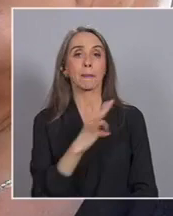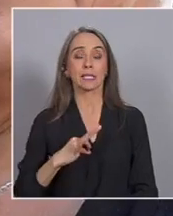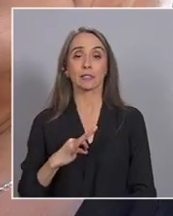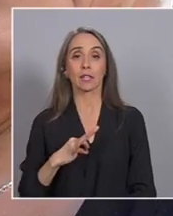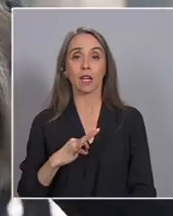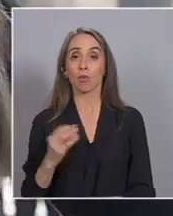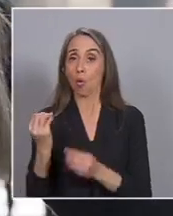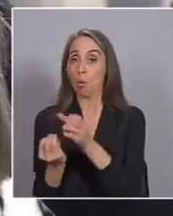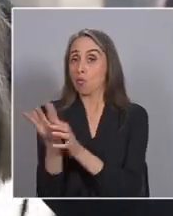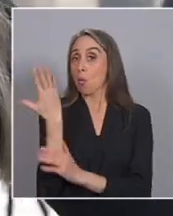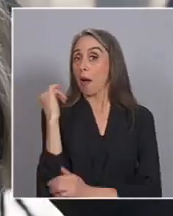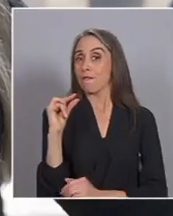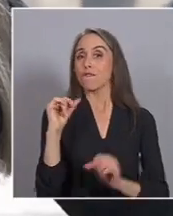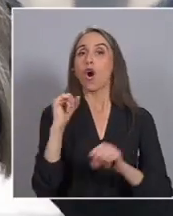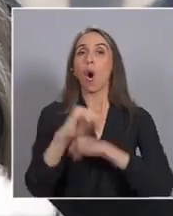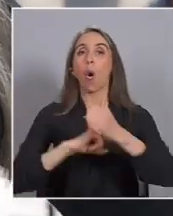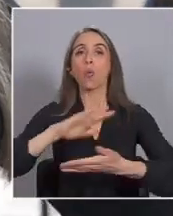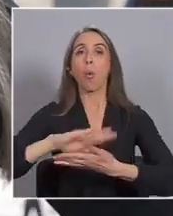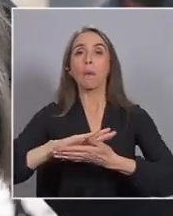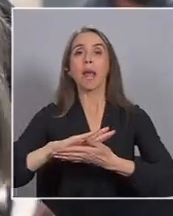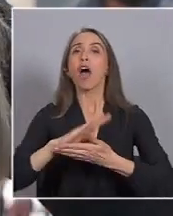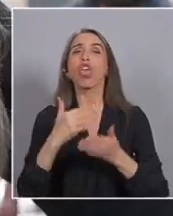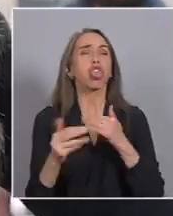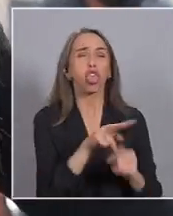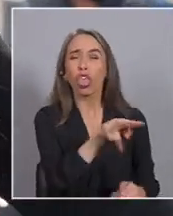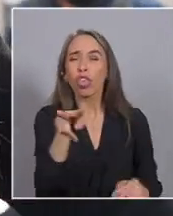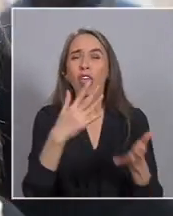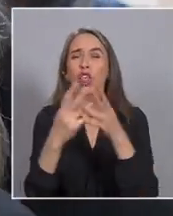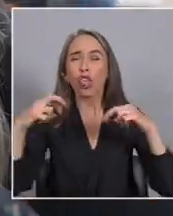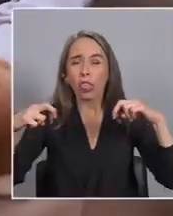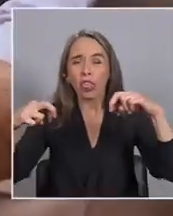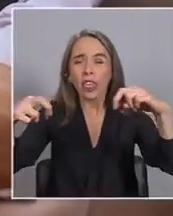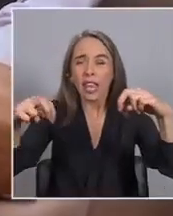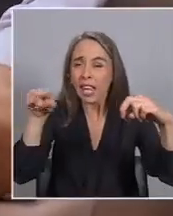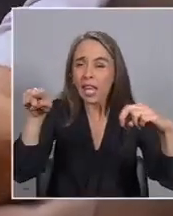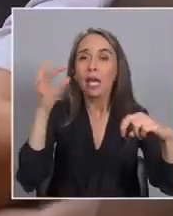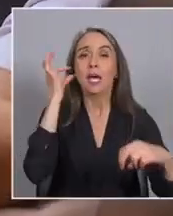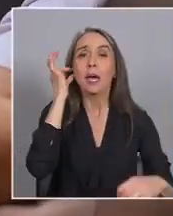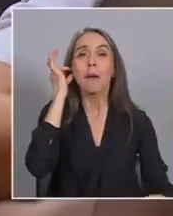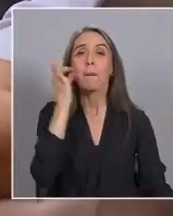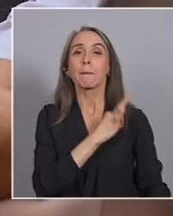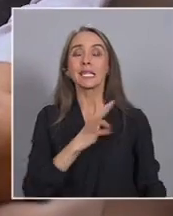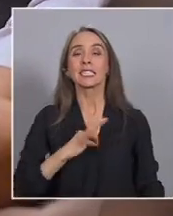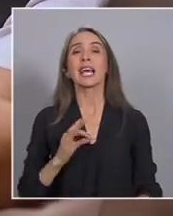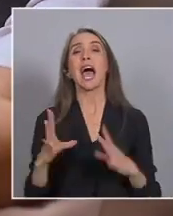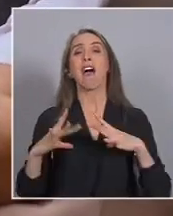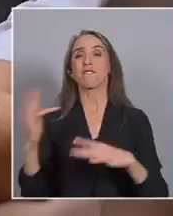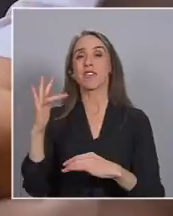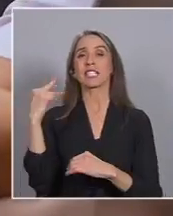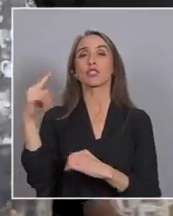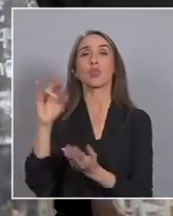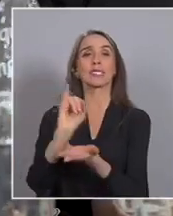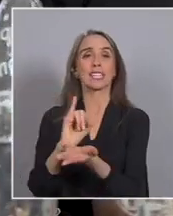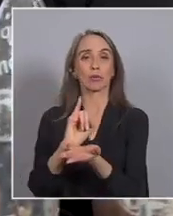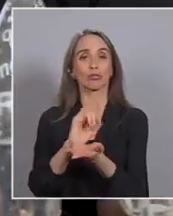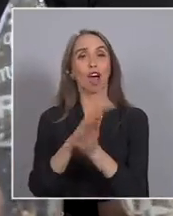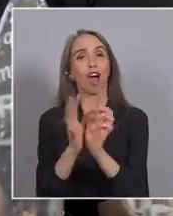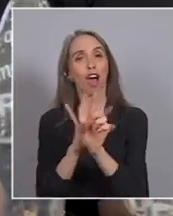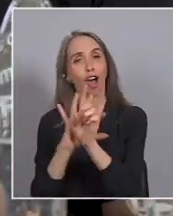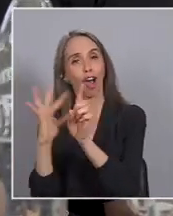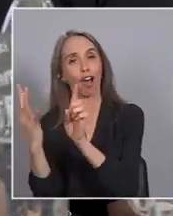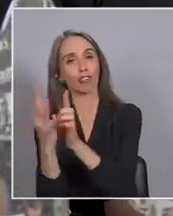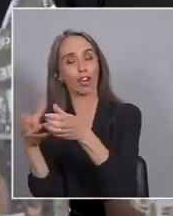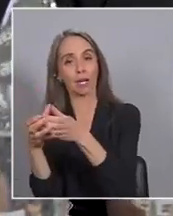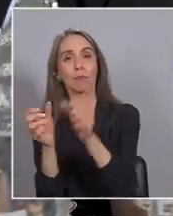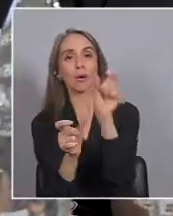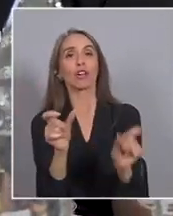Nobel, pero que cumple años y está avanzando. ¿Dónde está la Ministra de la Mujer? Ay. Felicitaciones a todo su equipo y